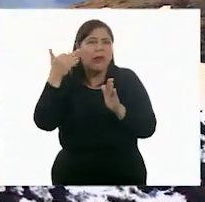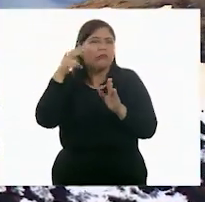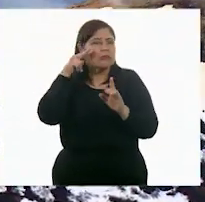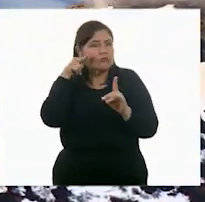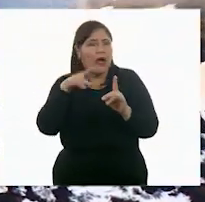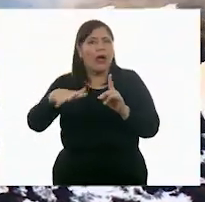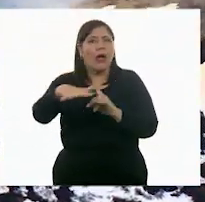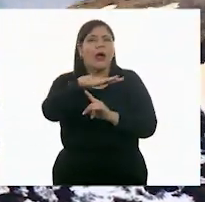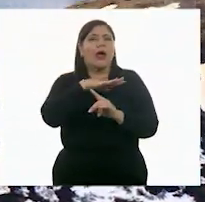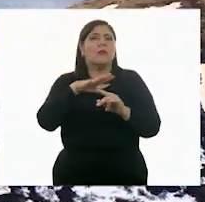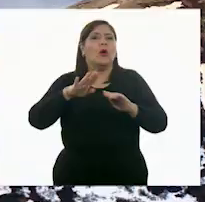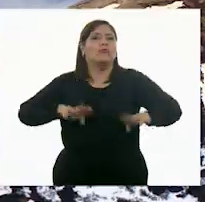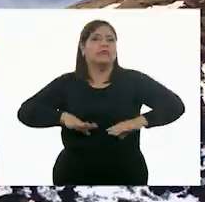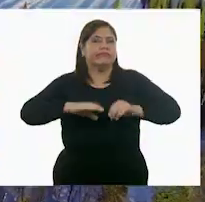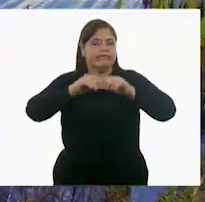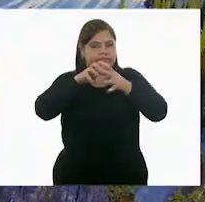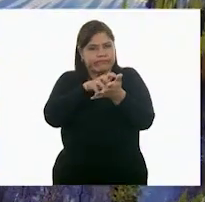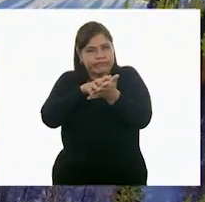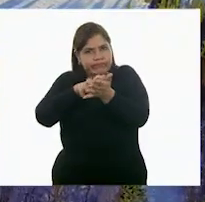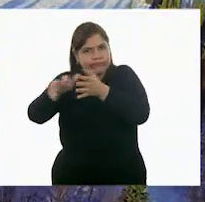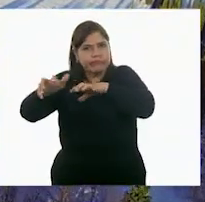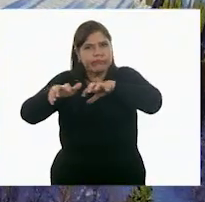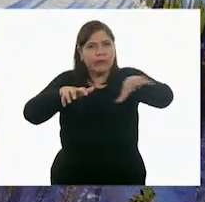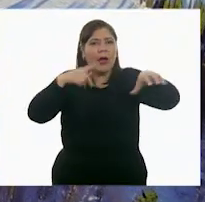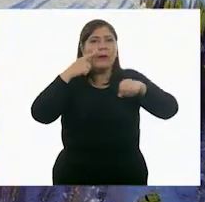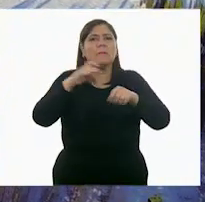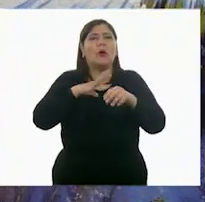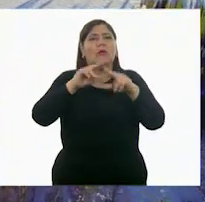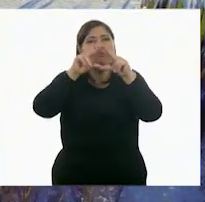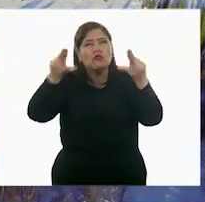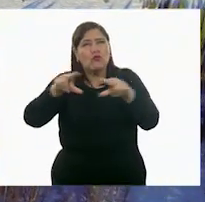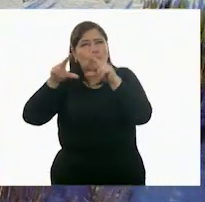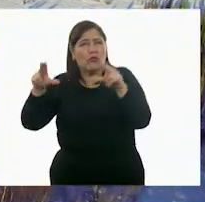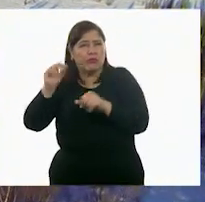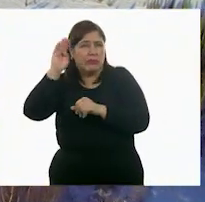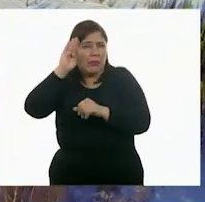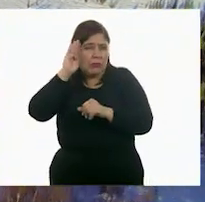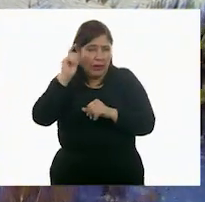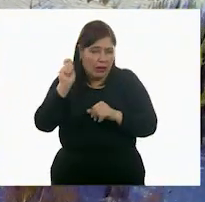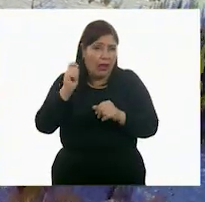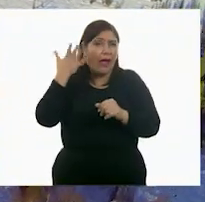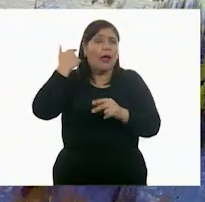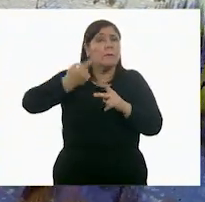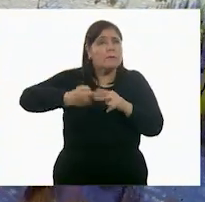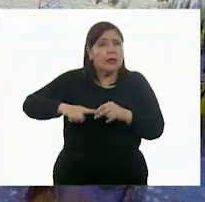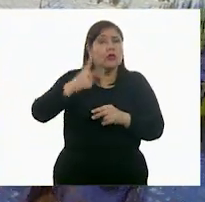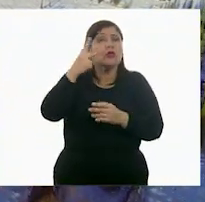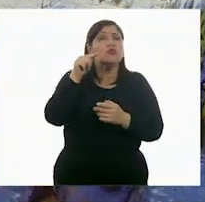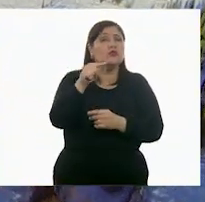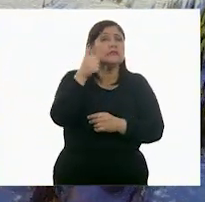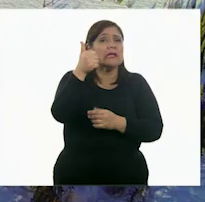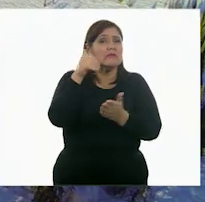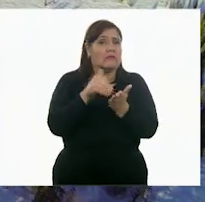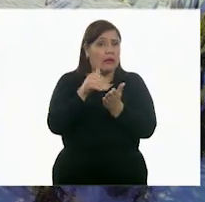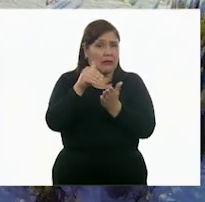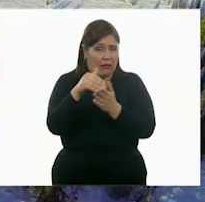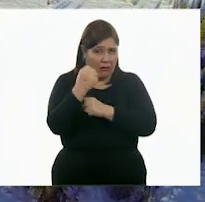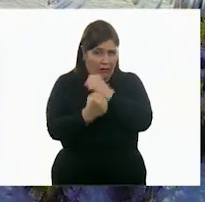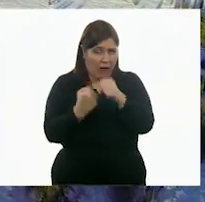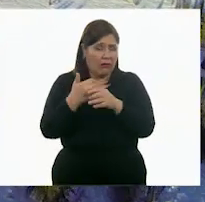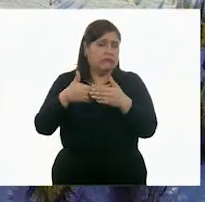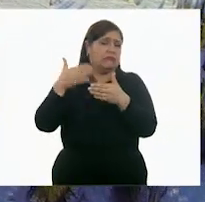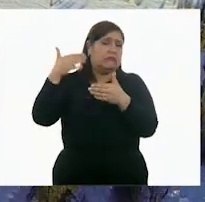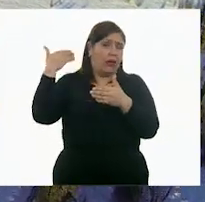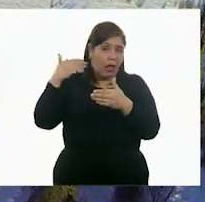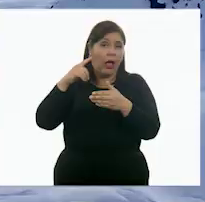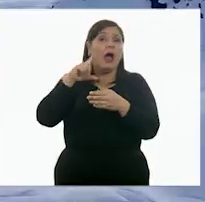extensas glaciaciones a nivel mundial. Dio inicio hace 2.6 millones de años y